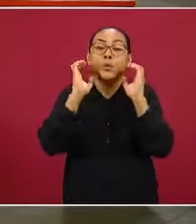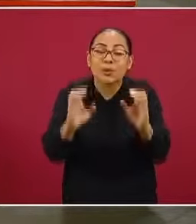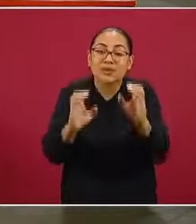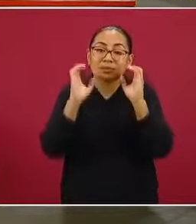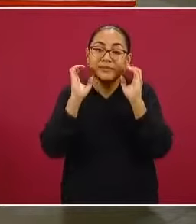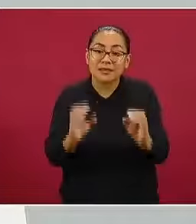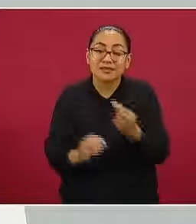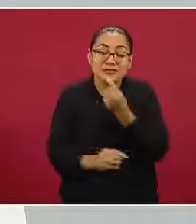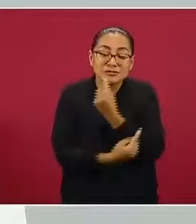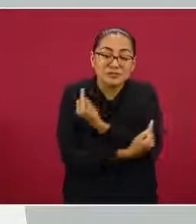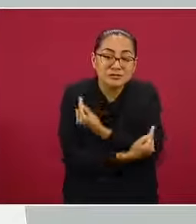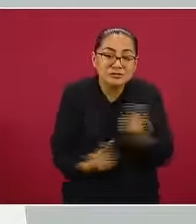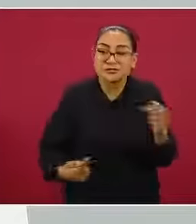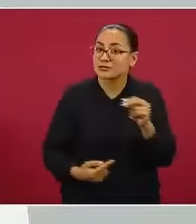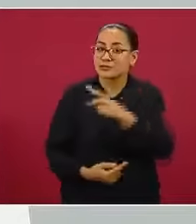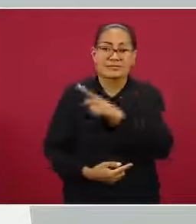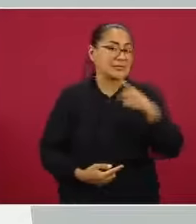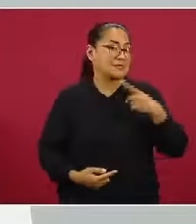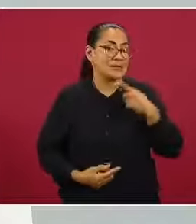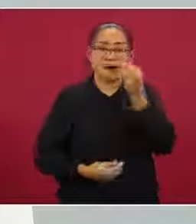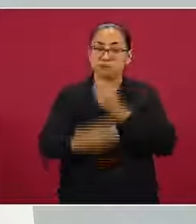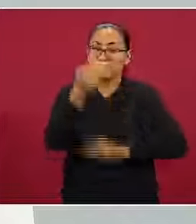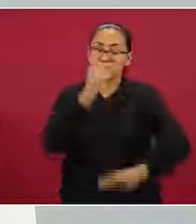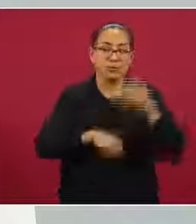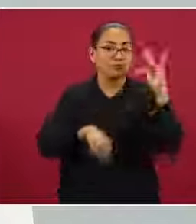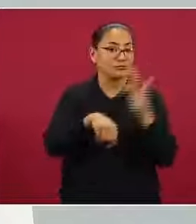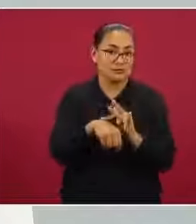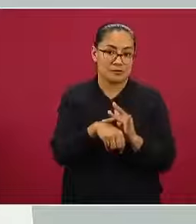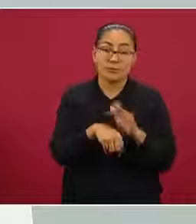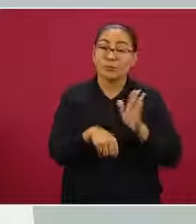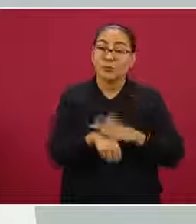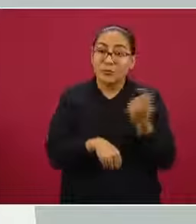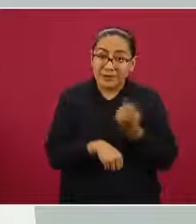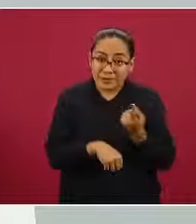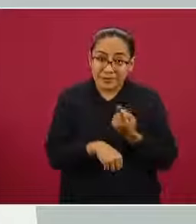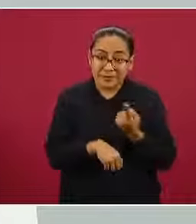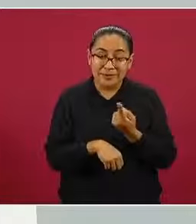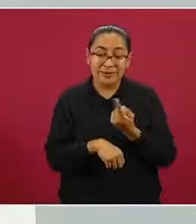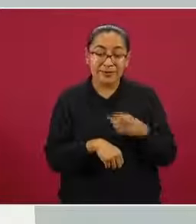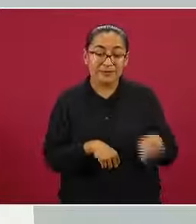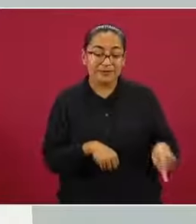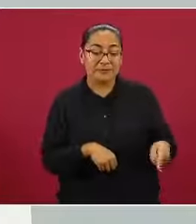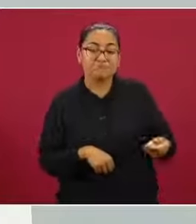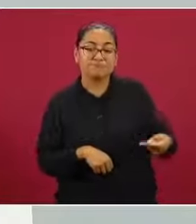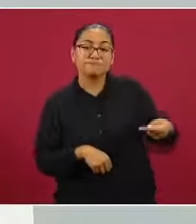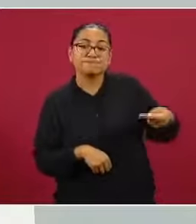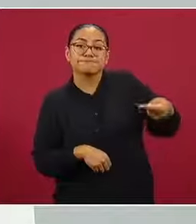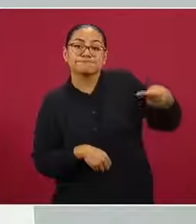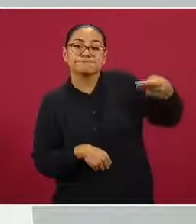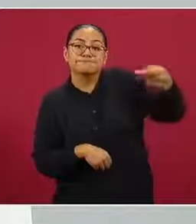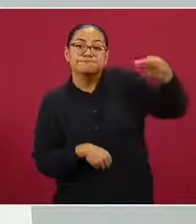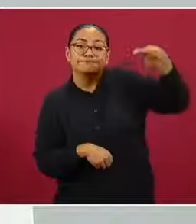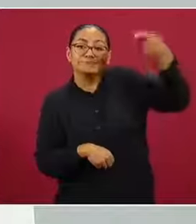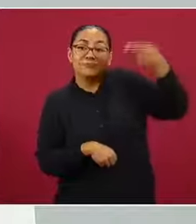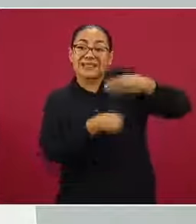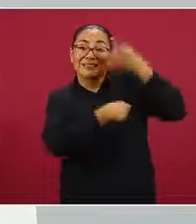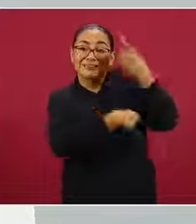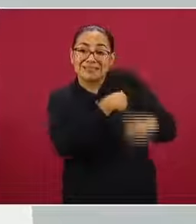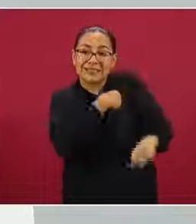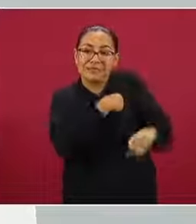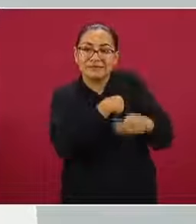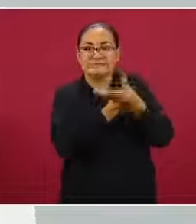niños es este sentido de precaución de que aún no sabemos cuál es el efecto a largo plazo. Tampoco la humanidad